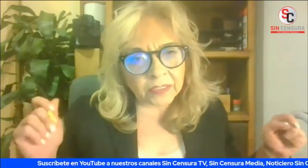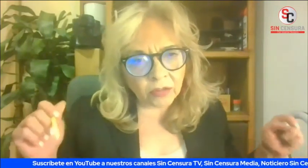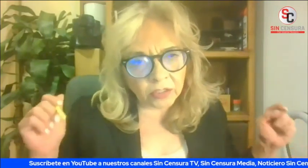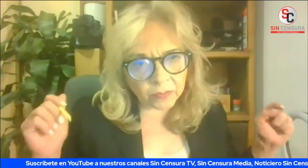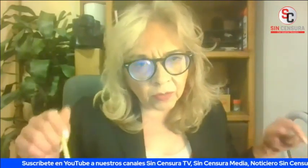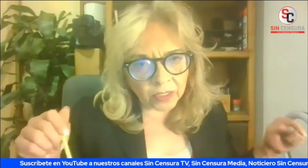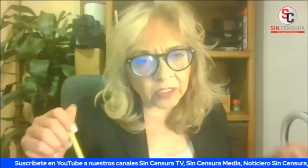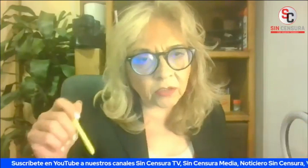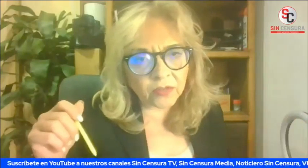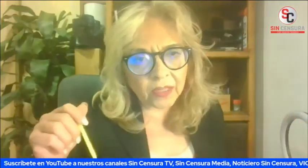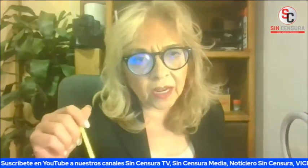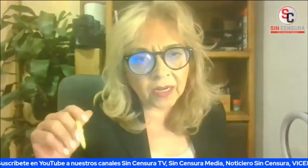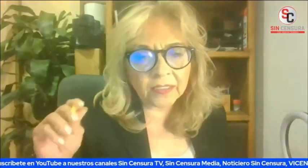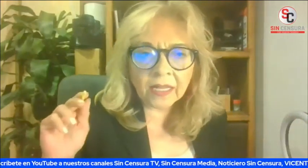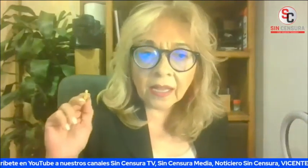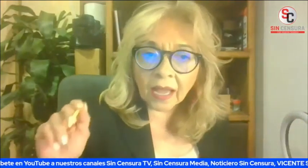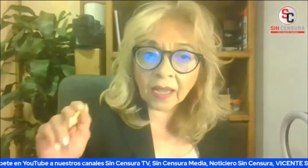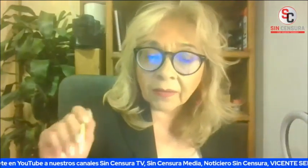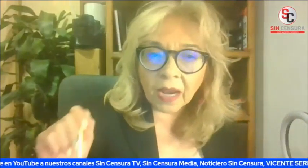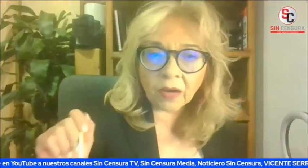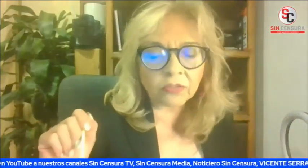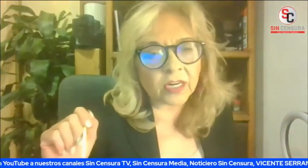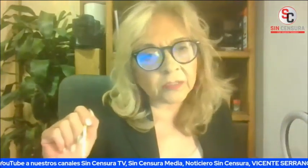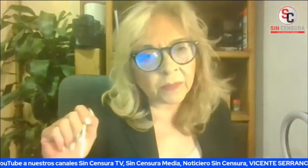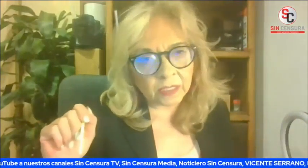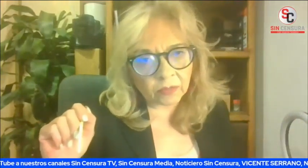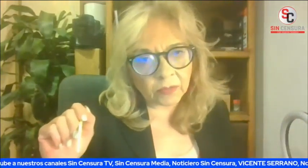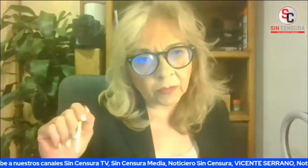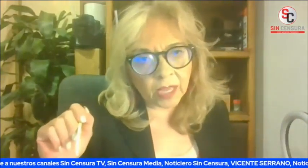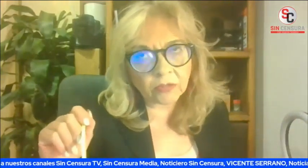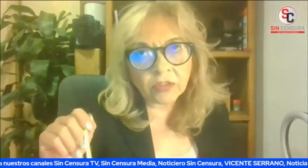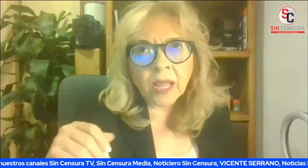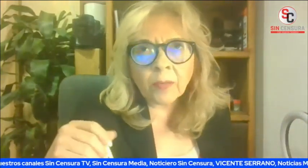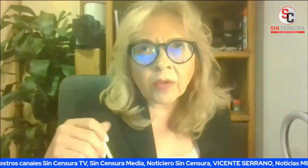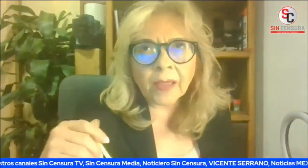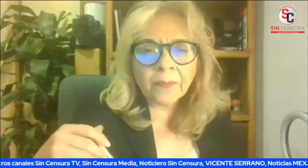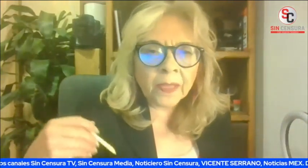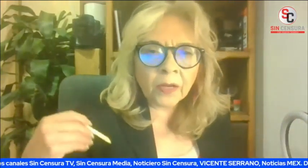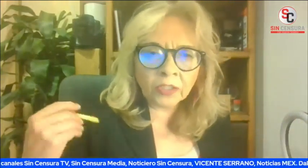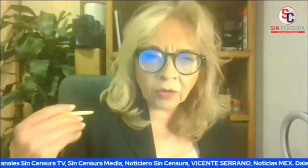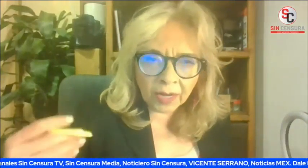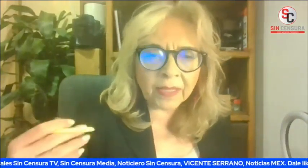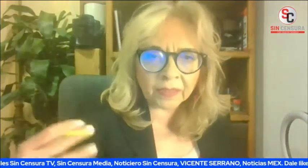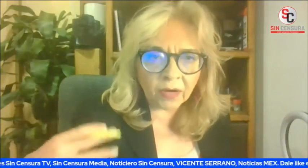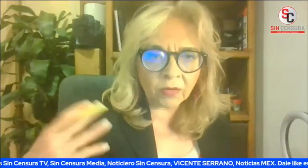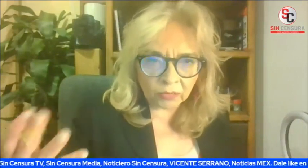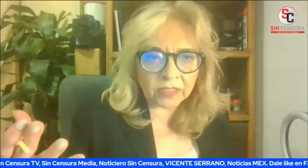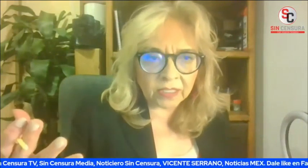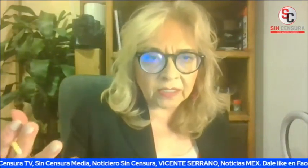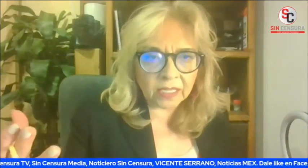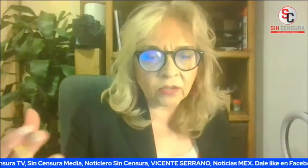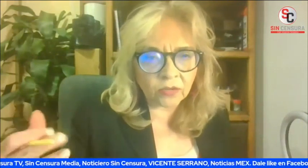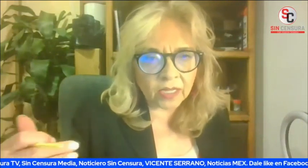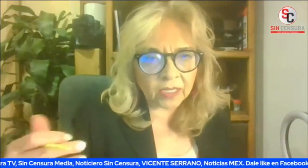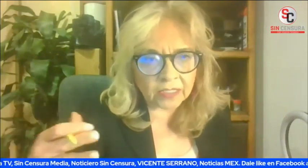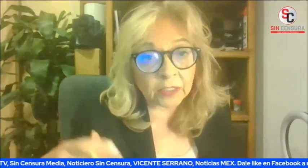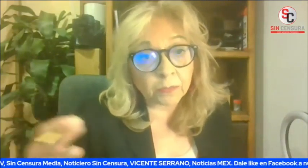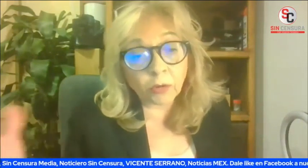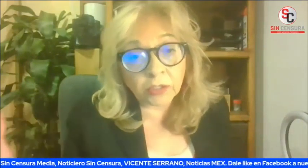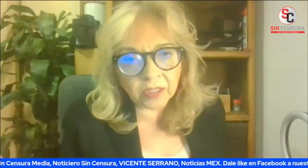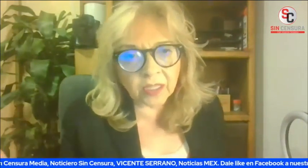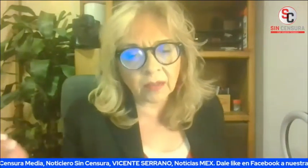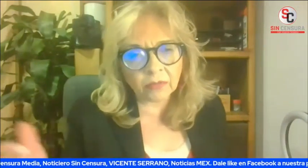que ir por estados y por distritos federales a ir a ver a los respectivos diputados, porque no es solamente lo que tú estás diciendo,